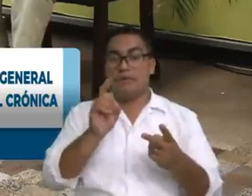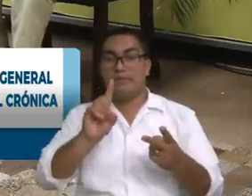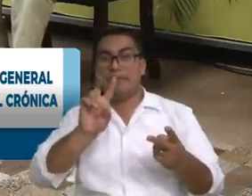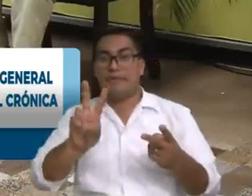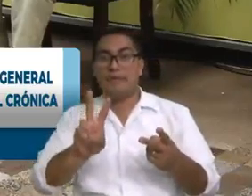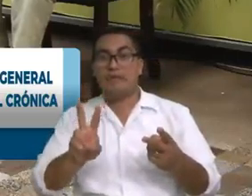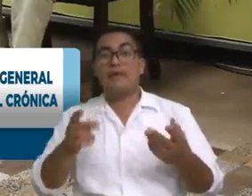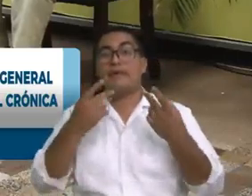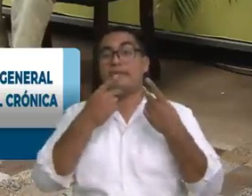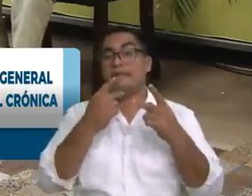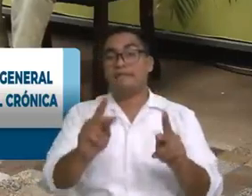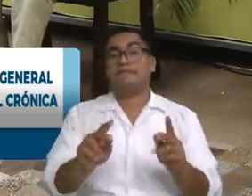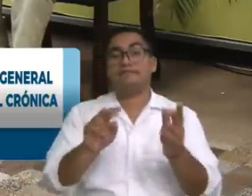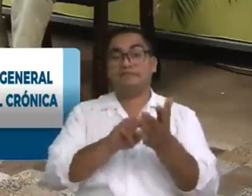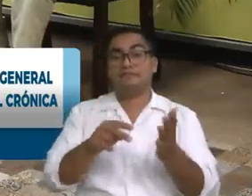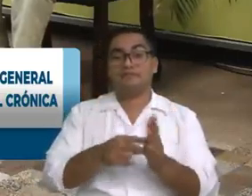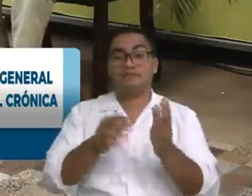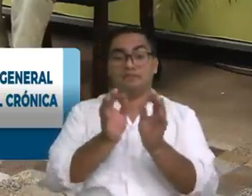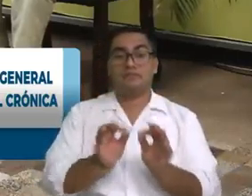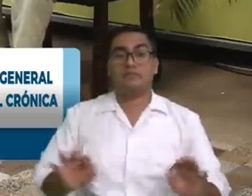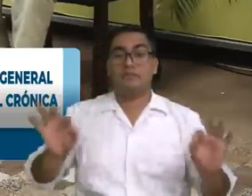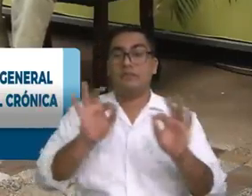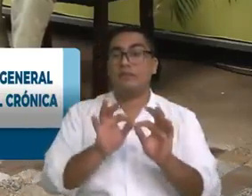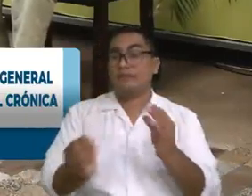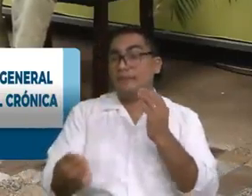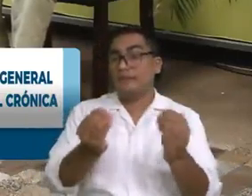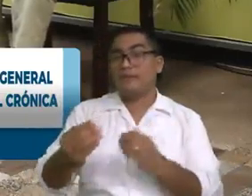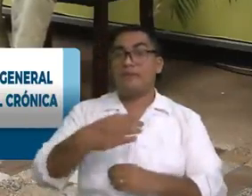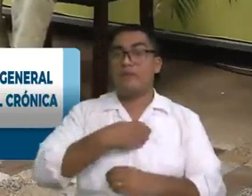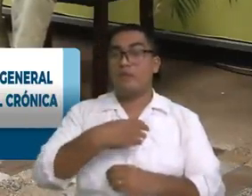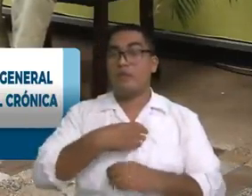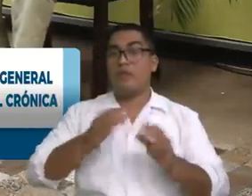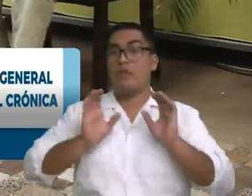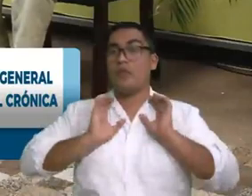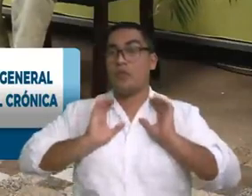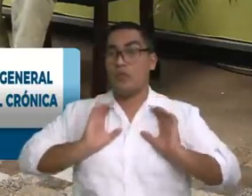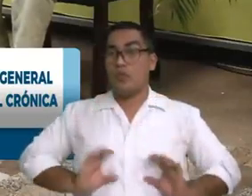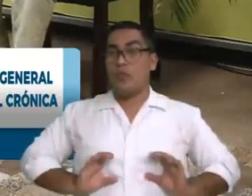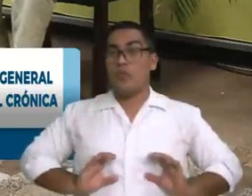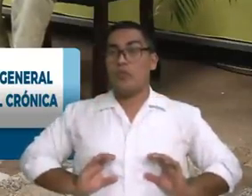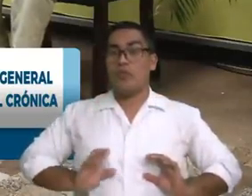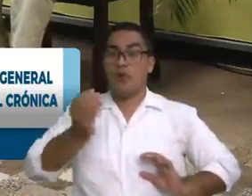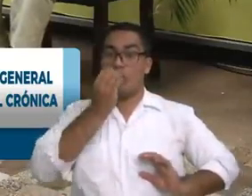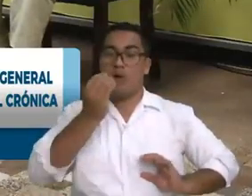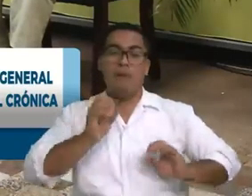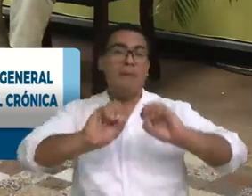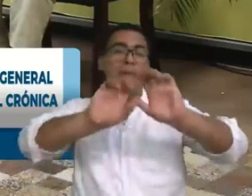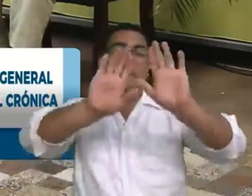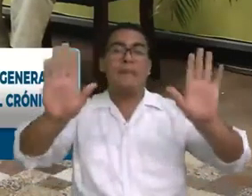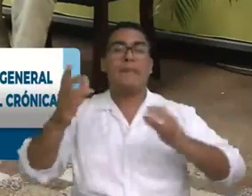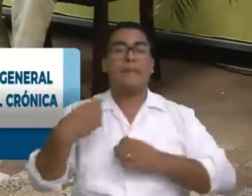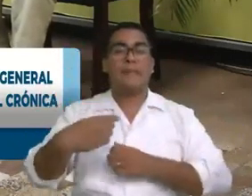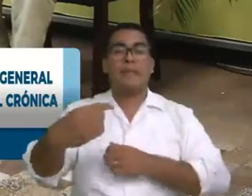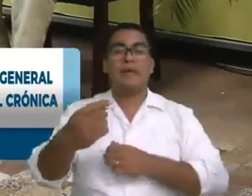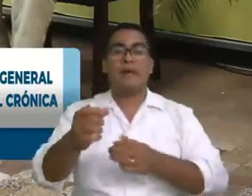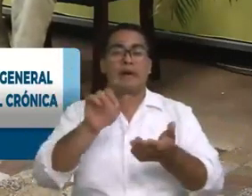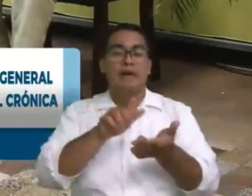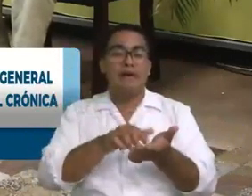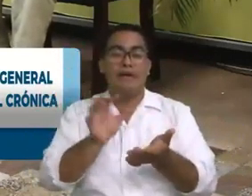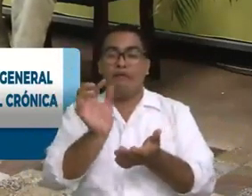bueno. Va a depender de cómo está nuestro organismo, ¿verdad? ¿Qué es lo que almorzamos todos los días? Arroz y frijoles con